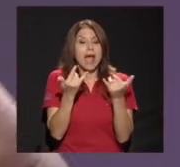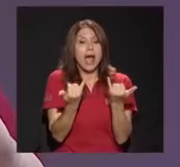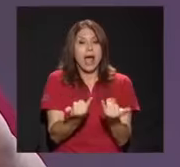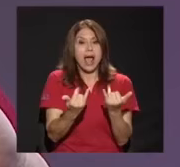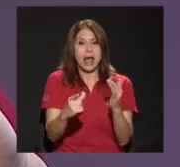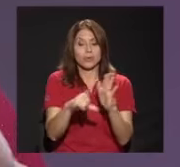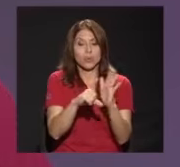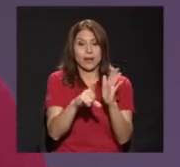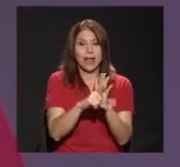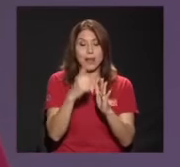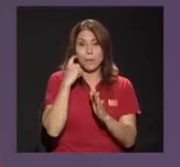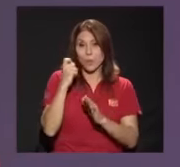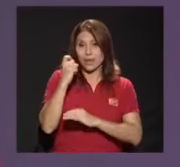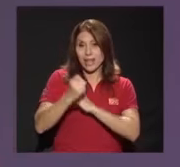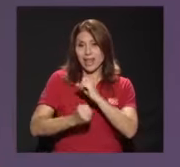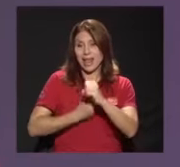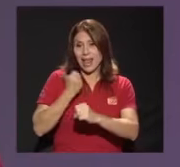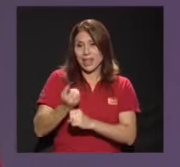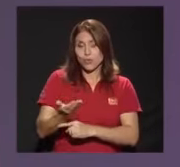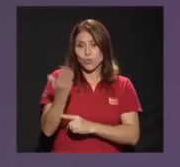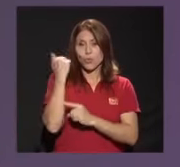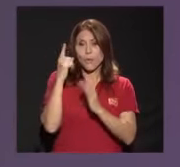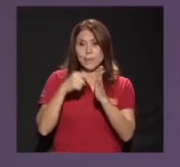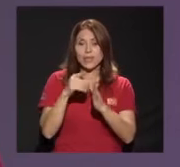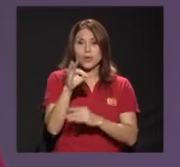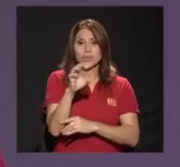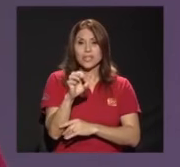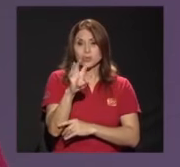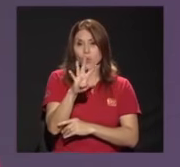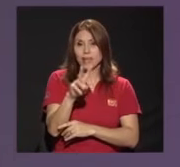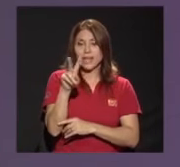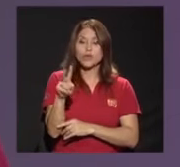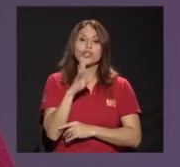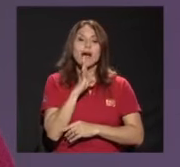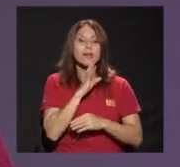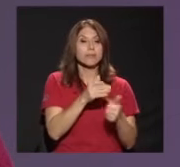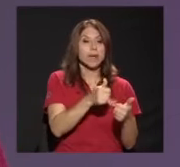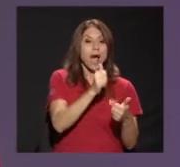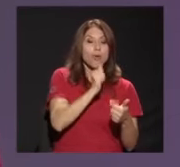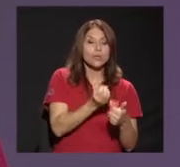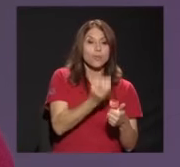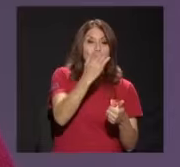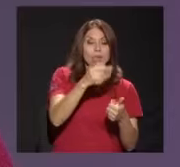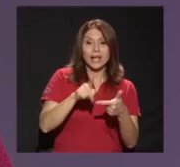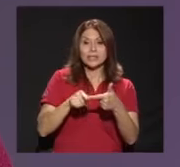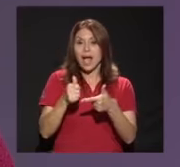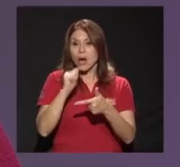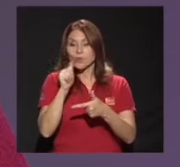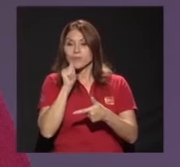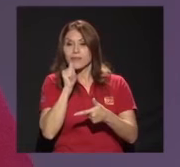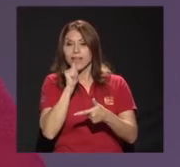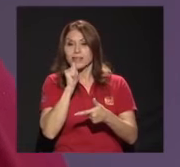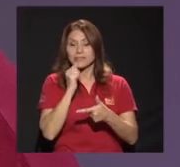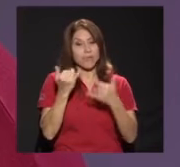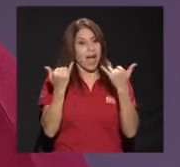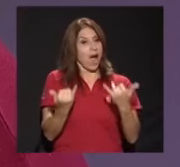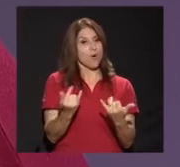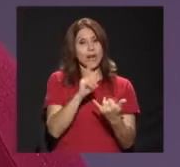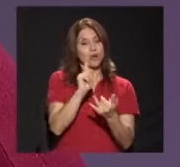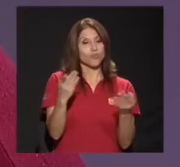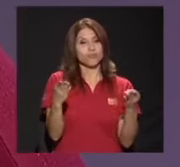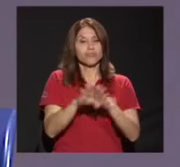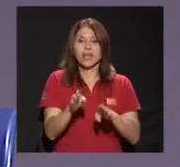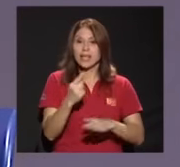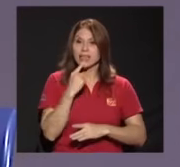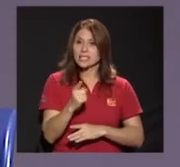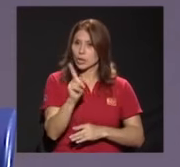y aguas privadas. Aquí cierra ese portillo y dice, no, el agua es un bien de dominio público, es un bien del Estado. Y por otro lado,